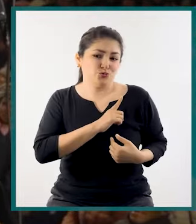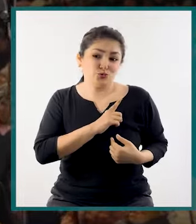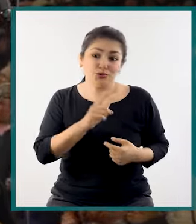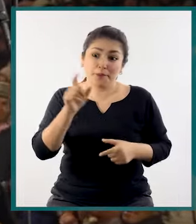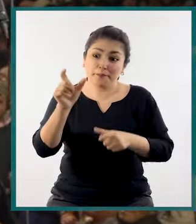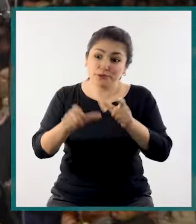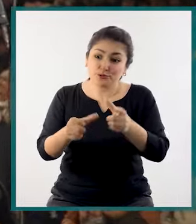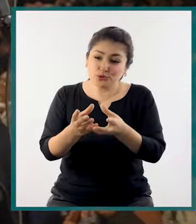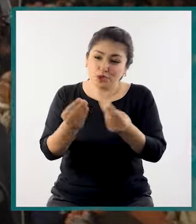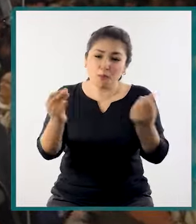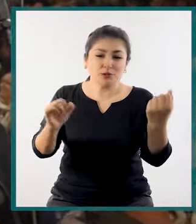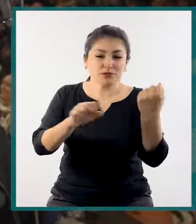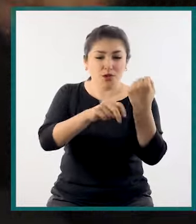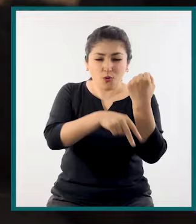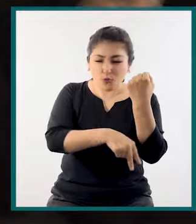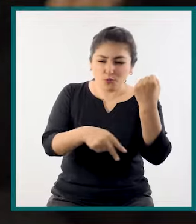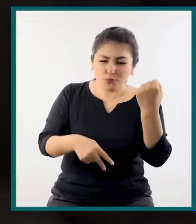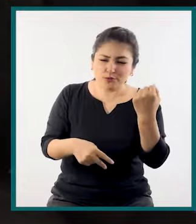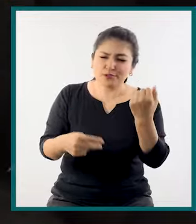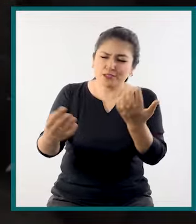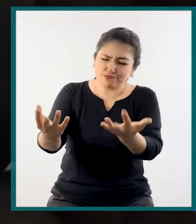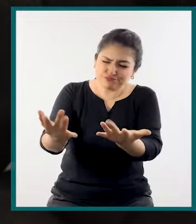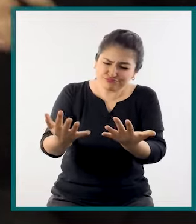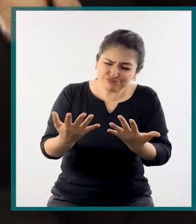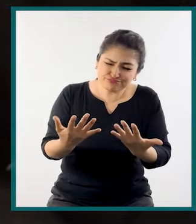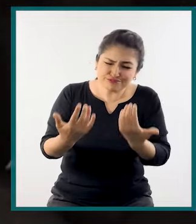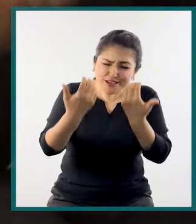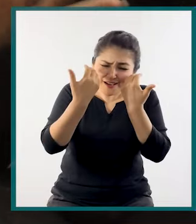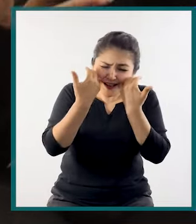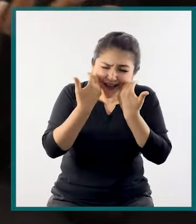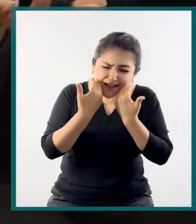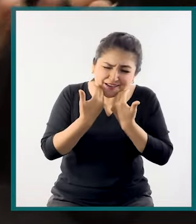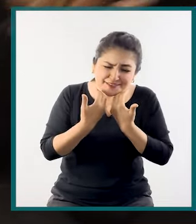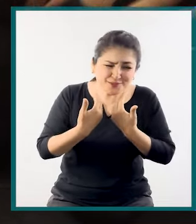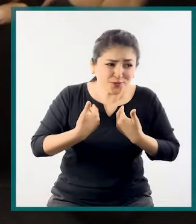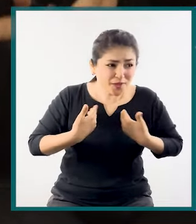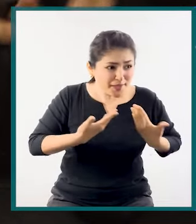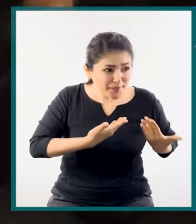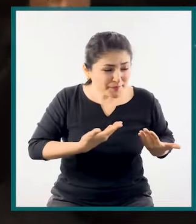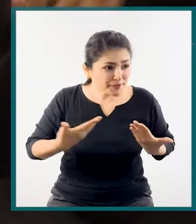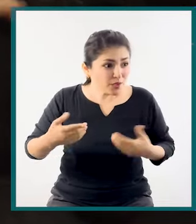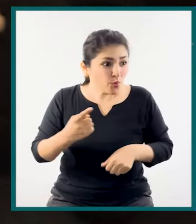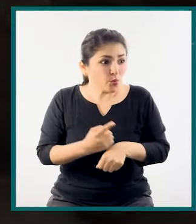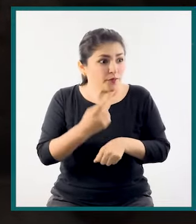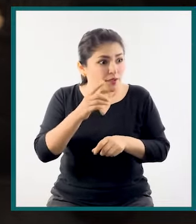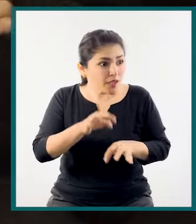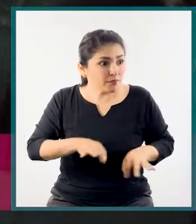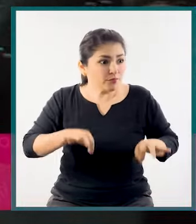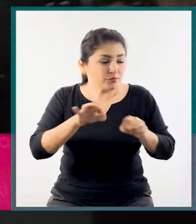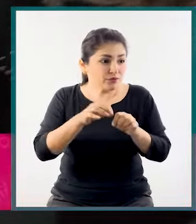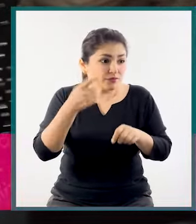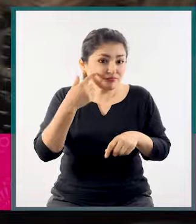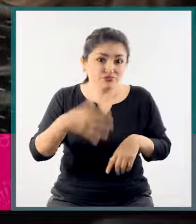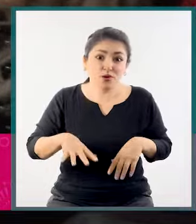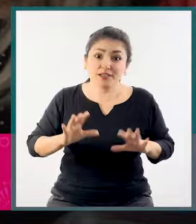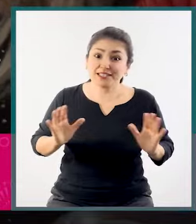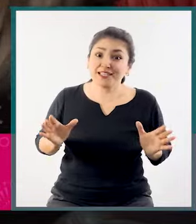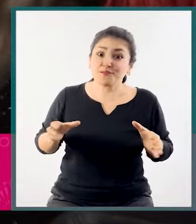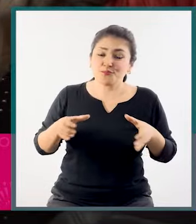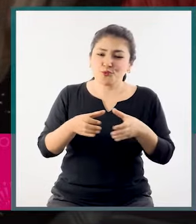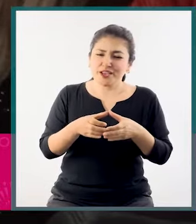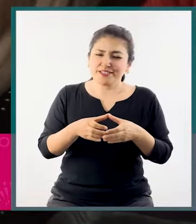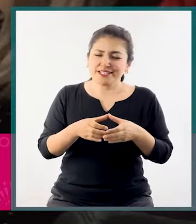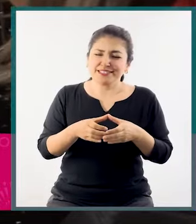con la linda gente Junín. Gracias, gracias por el cariño, por permitirnos estar aquí en ese día tan importante como ya lo dijiste, ¿no? Las chicas de Puro